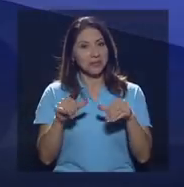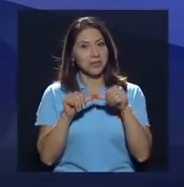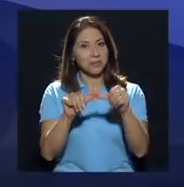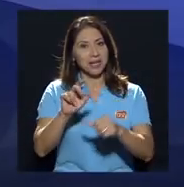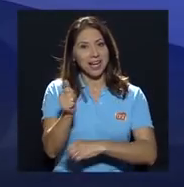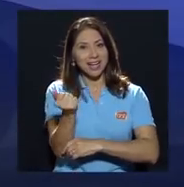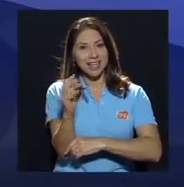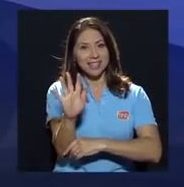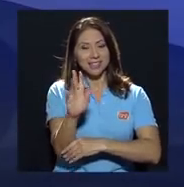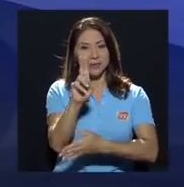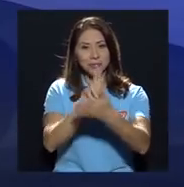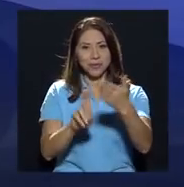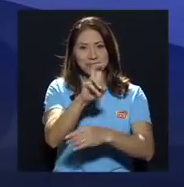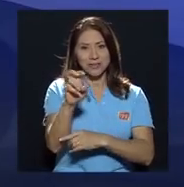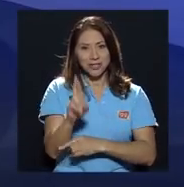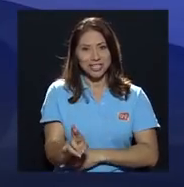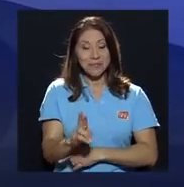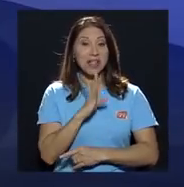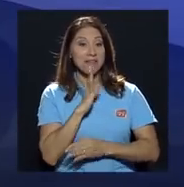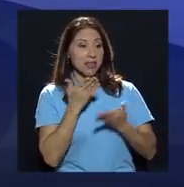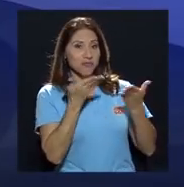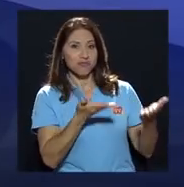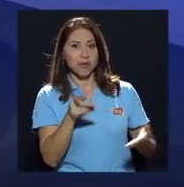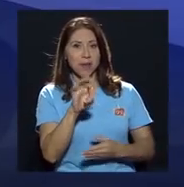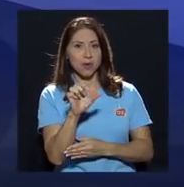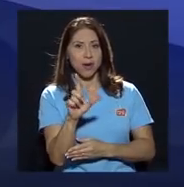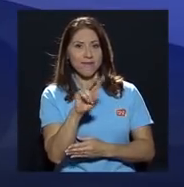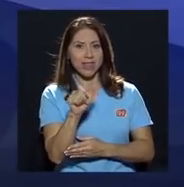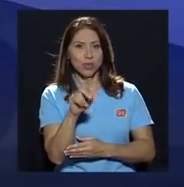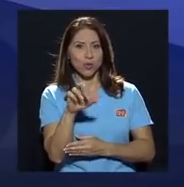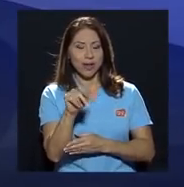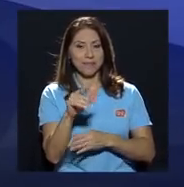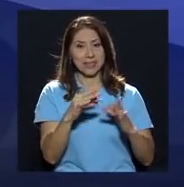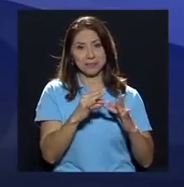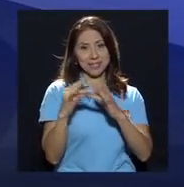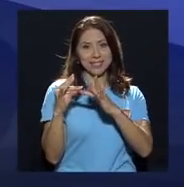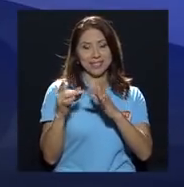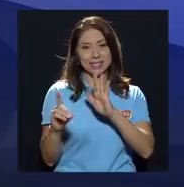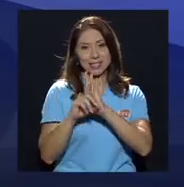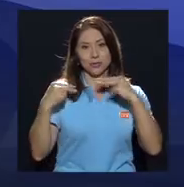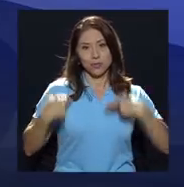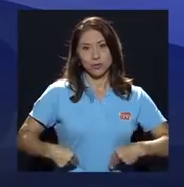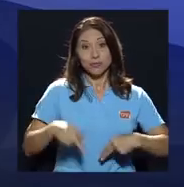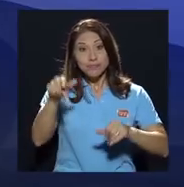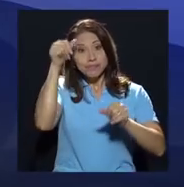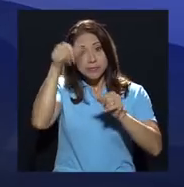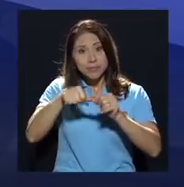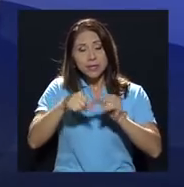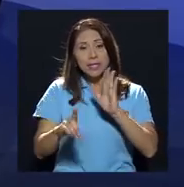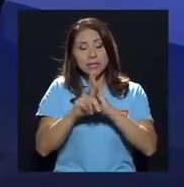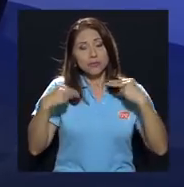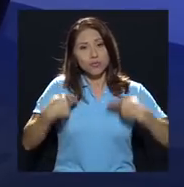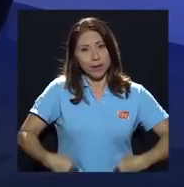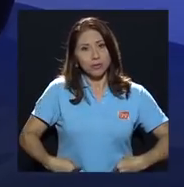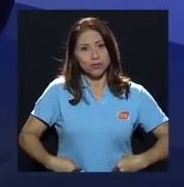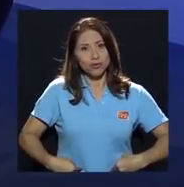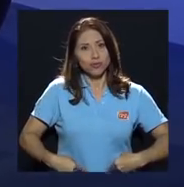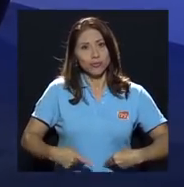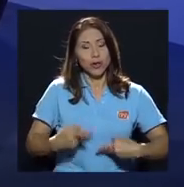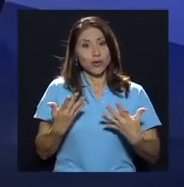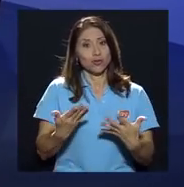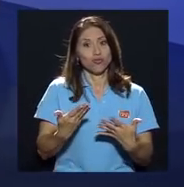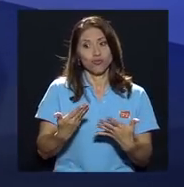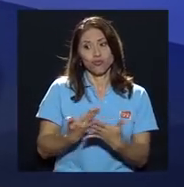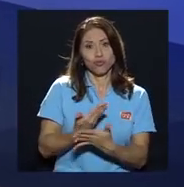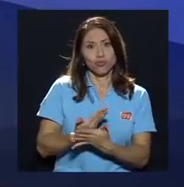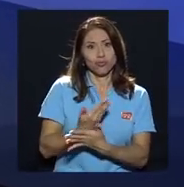regresamos al canal 15 universidad de costa rica estamos hablando con manuel ventura especialista en derechos humanos que nos recuerda que los derechos humanos son verdaderamente